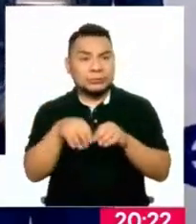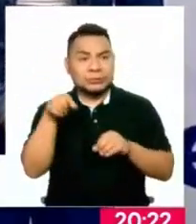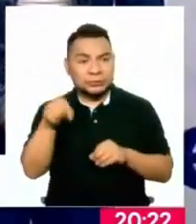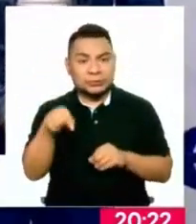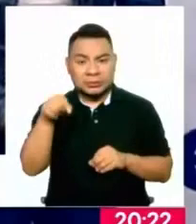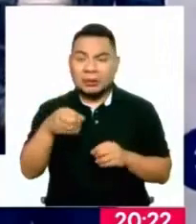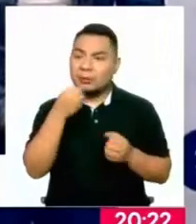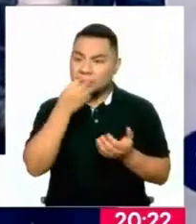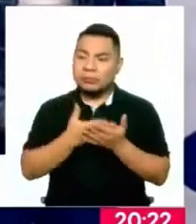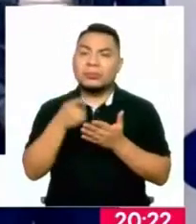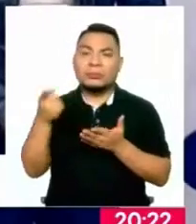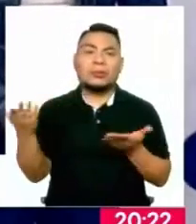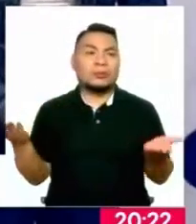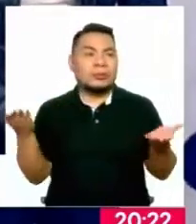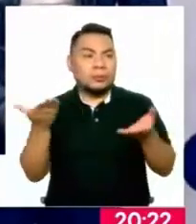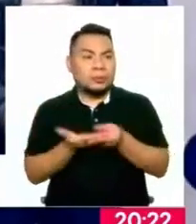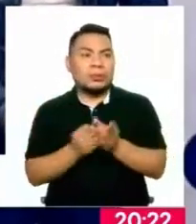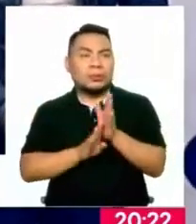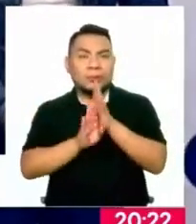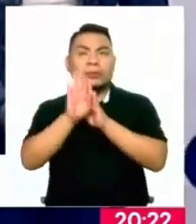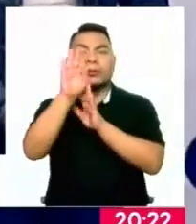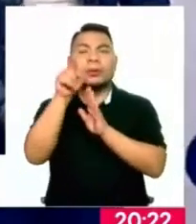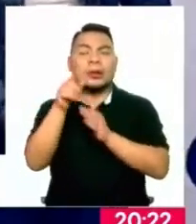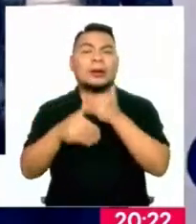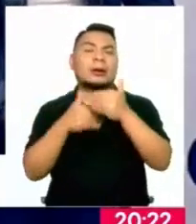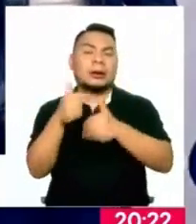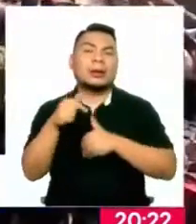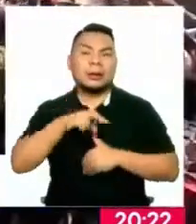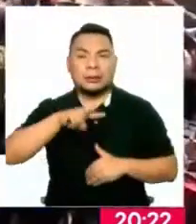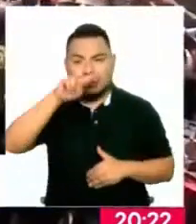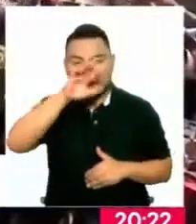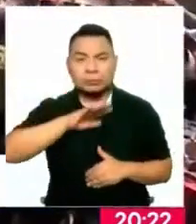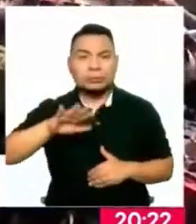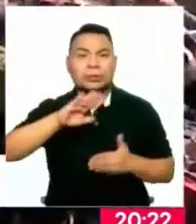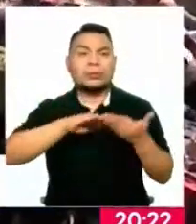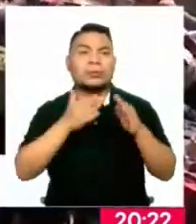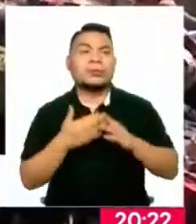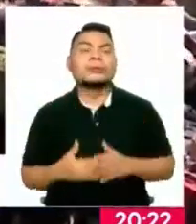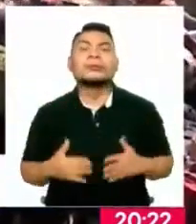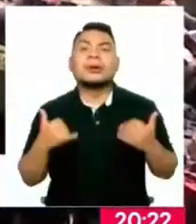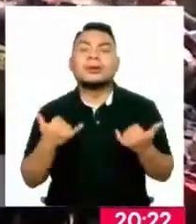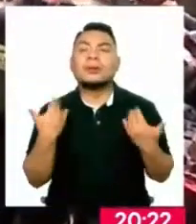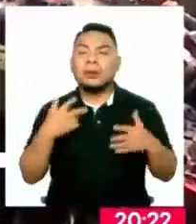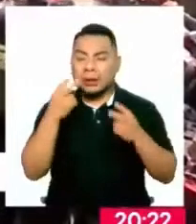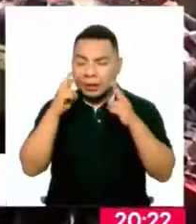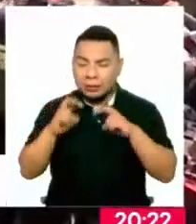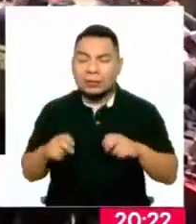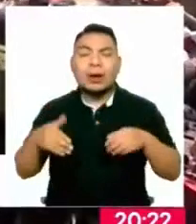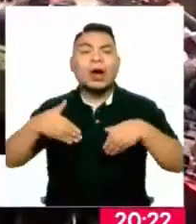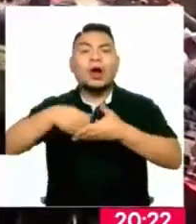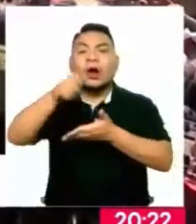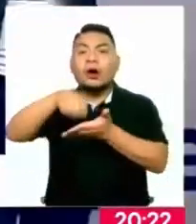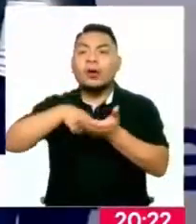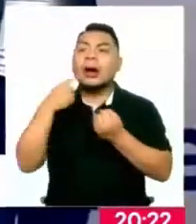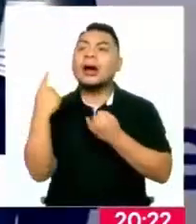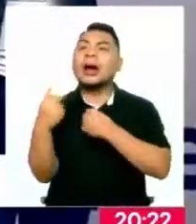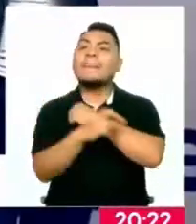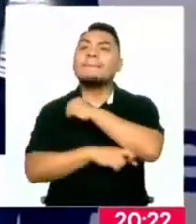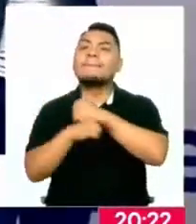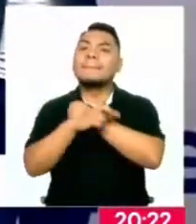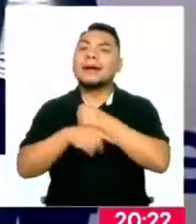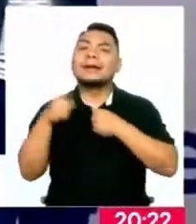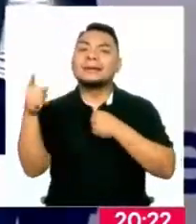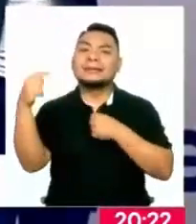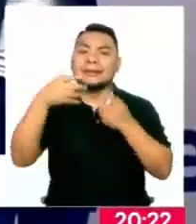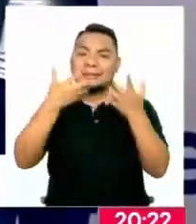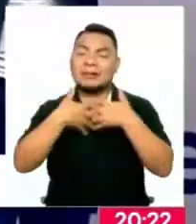es la forma de conducir el desarrollo del país y de los pueblos. Vamos a revisar los contratos de cara al país y que